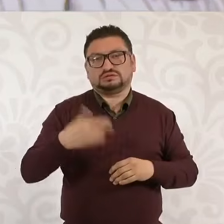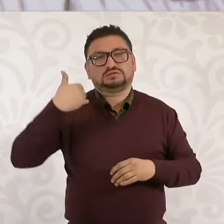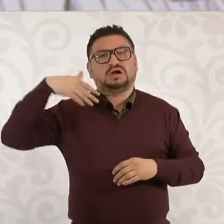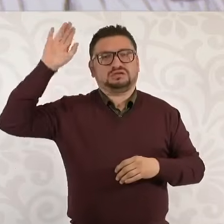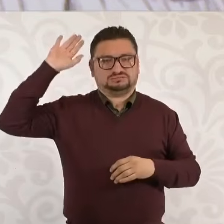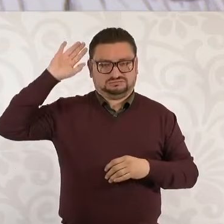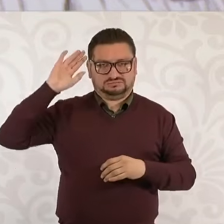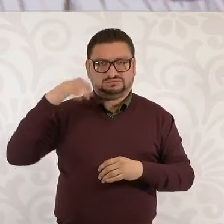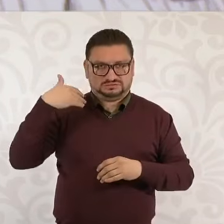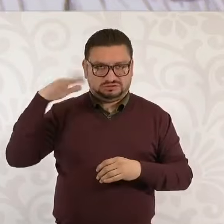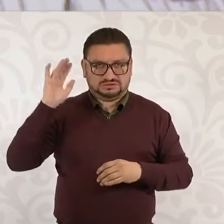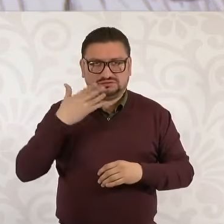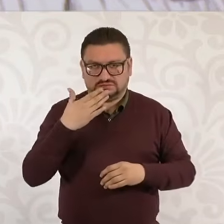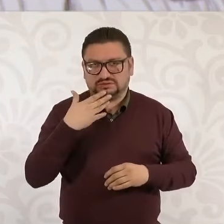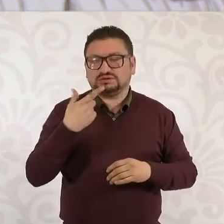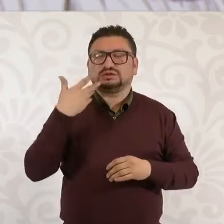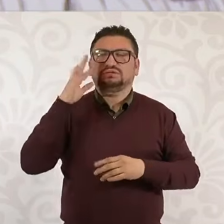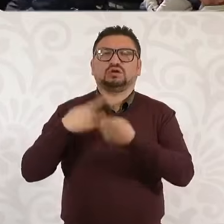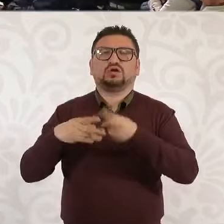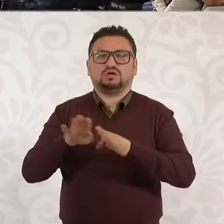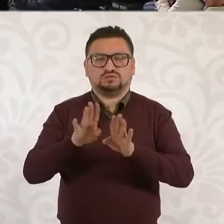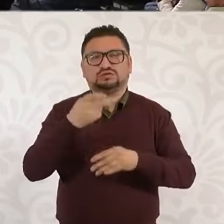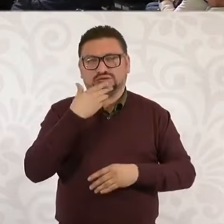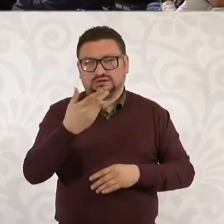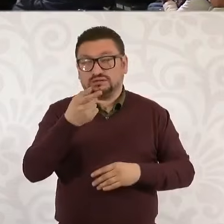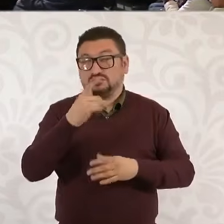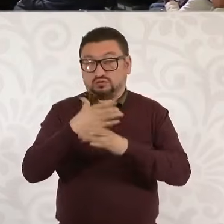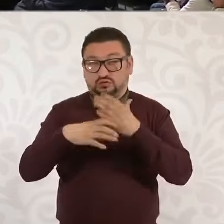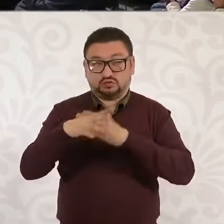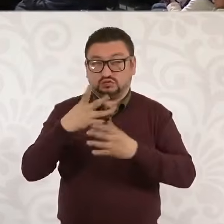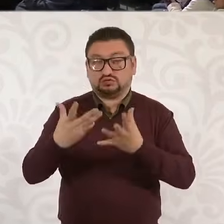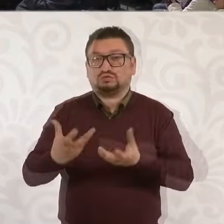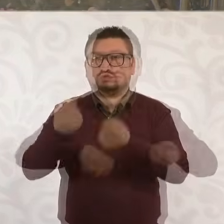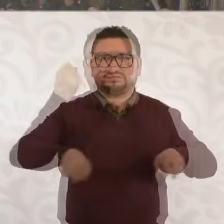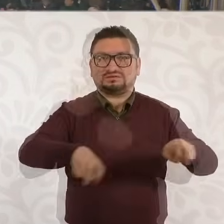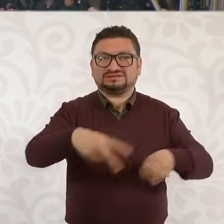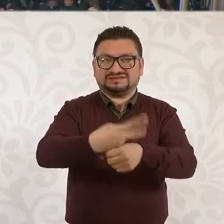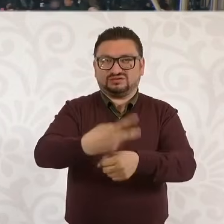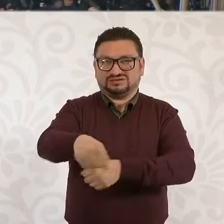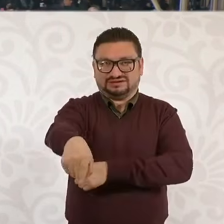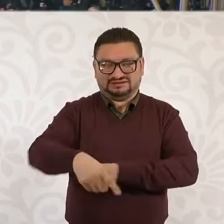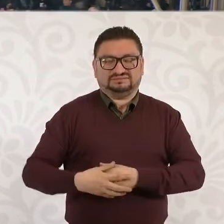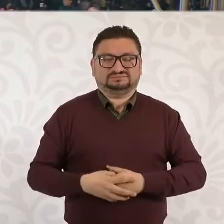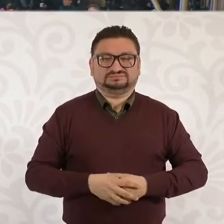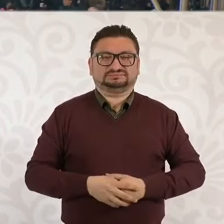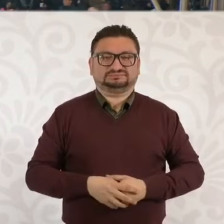lo que fue y de dónde vinieron, y muchas cosas que se pudieran rescatar como patrimonio nacional. Y ya.